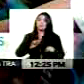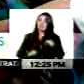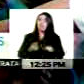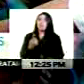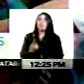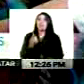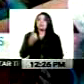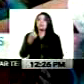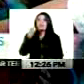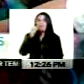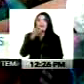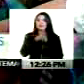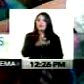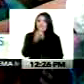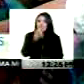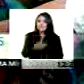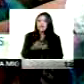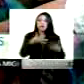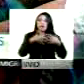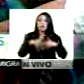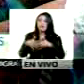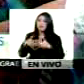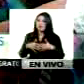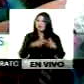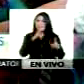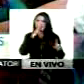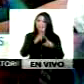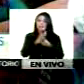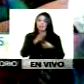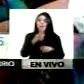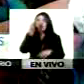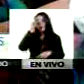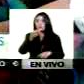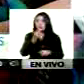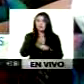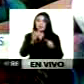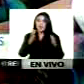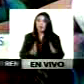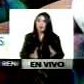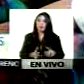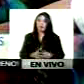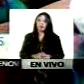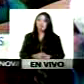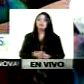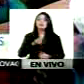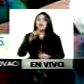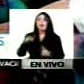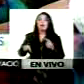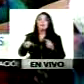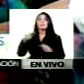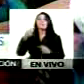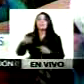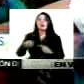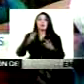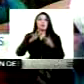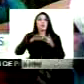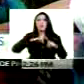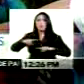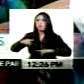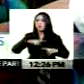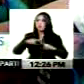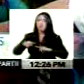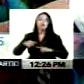jornadas estamos previendo un día visitar en todas las fábricas directamente a los consejos productivos de trabajadores y las trabajadoras, y en el día